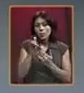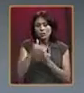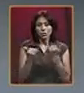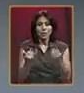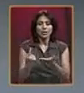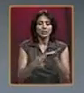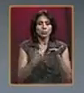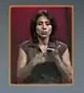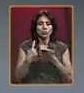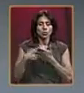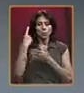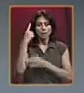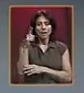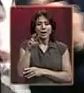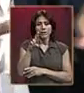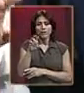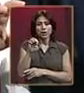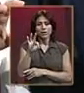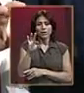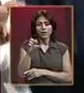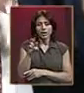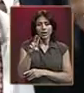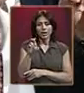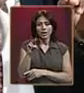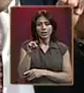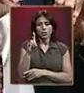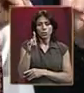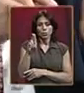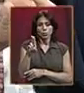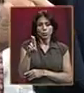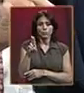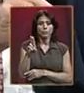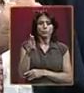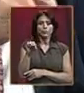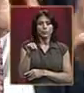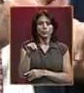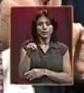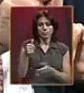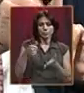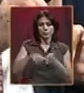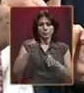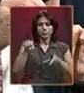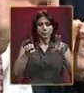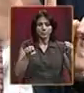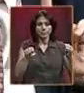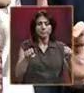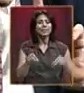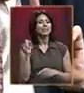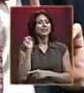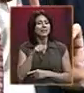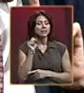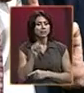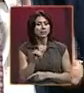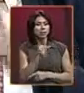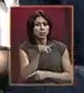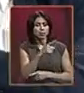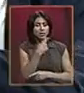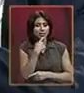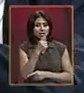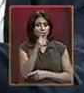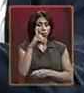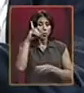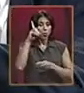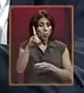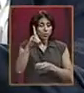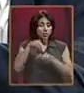discusión para un referendo. Sí, aquí tenemos de nuevo, en un caso que usted citó, un diputado deteniendo, y aquí